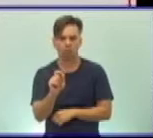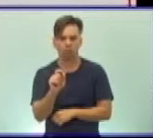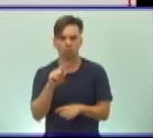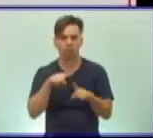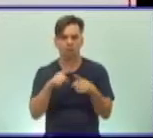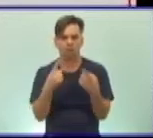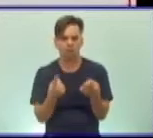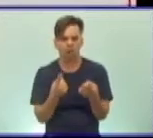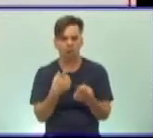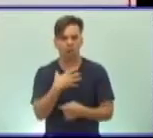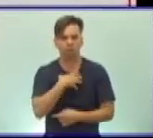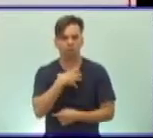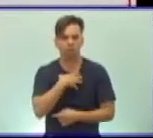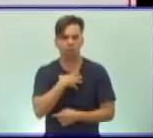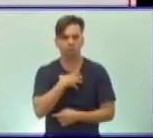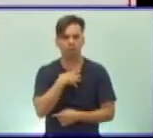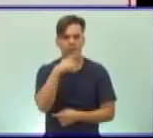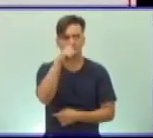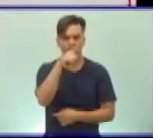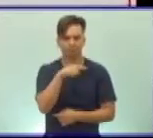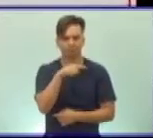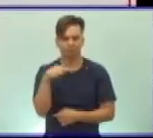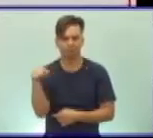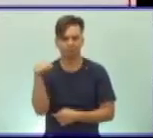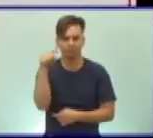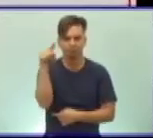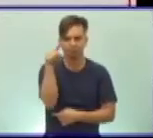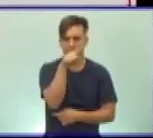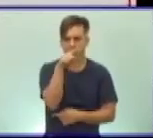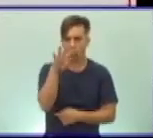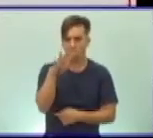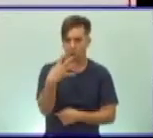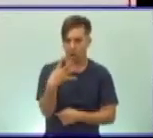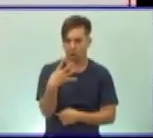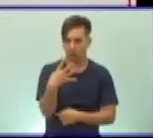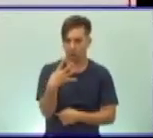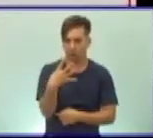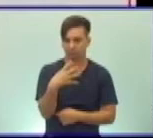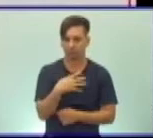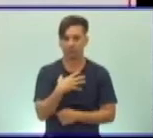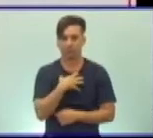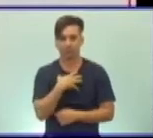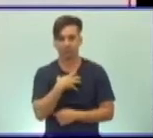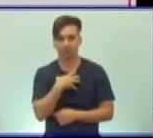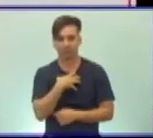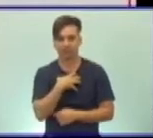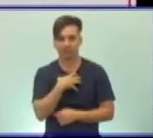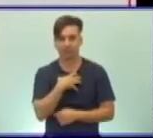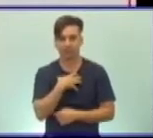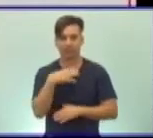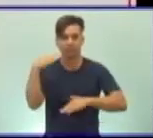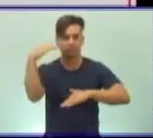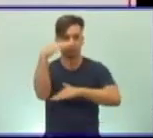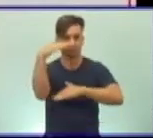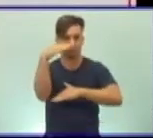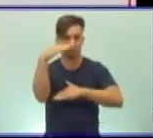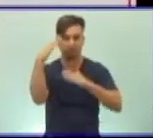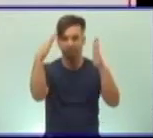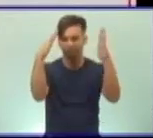supuesto, 4 lados, tiene los lados opuestos, paralelos e iguales, y